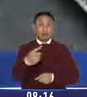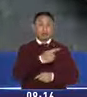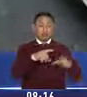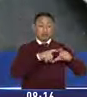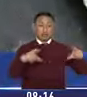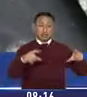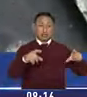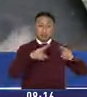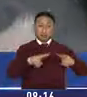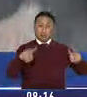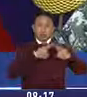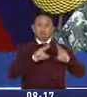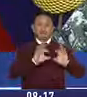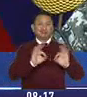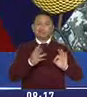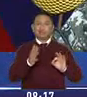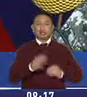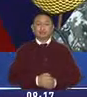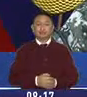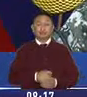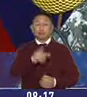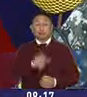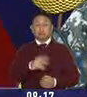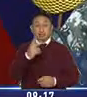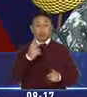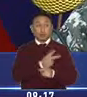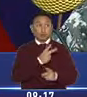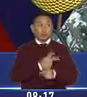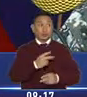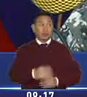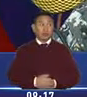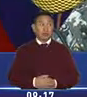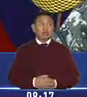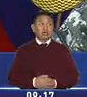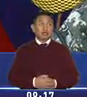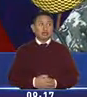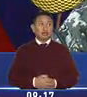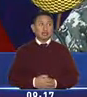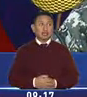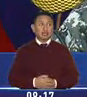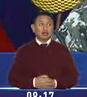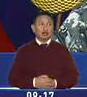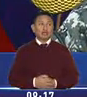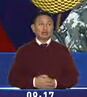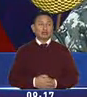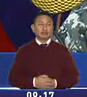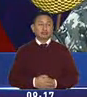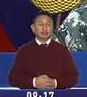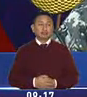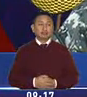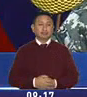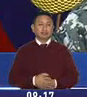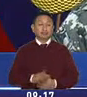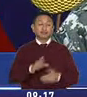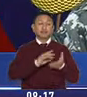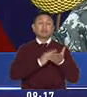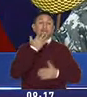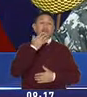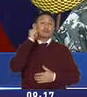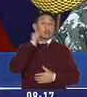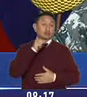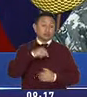automáticamente pierden su valor. Las personas estén atentas a este tipo de circulación de estos billetes manchados con color azul. El tipo de